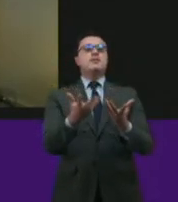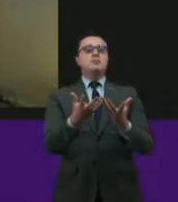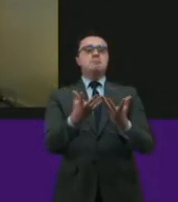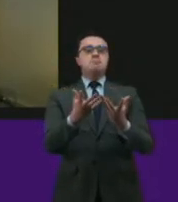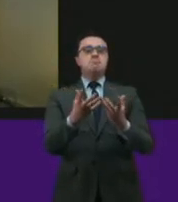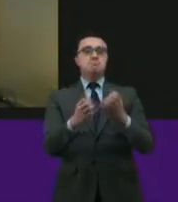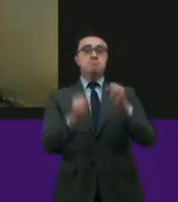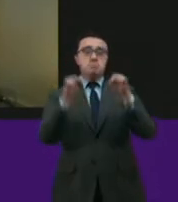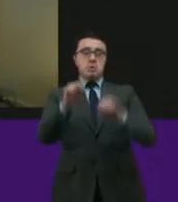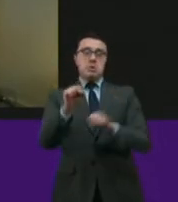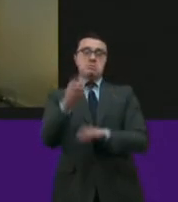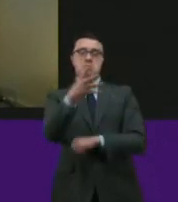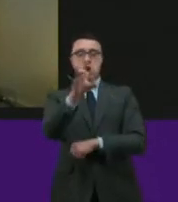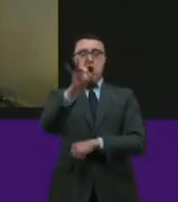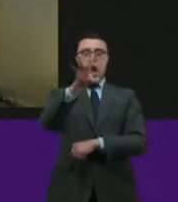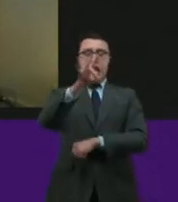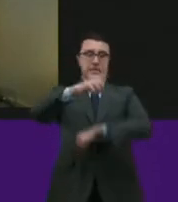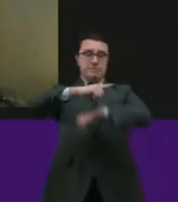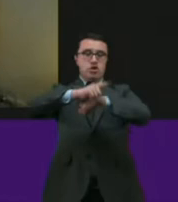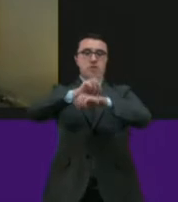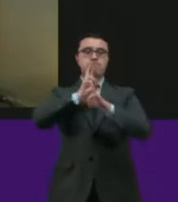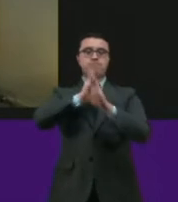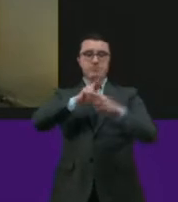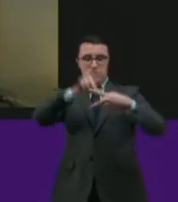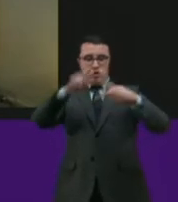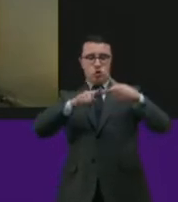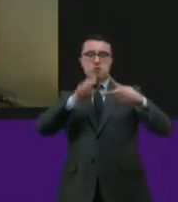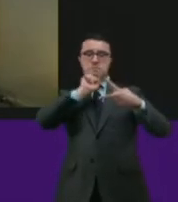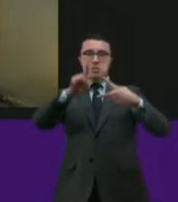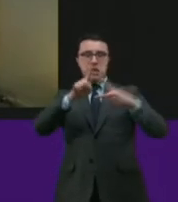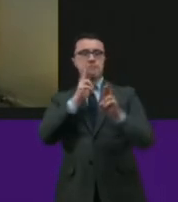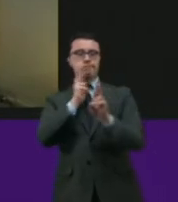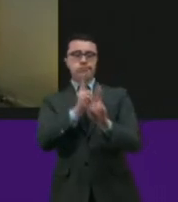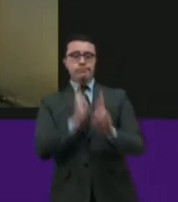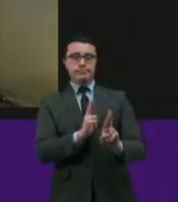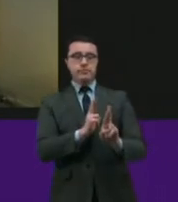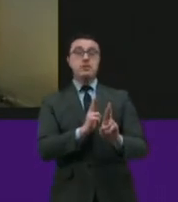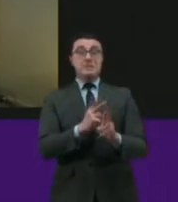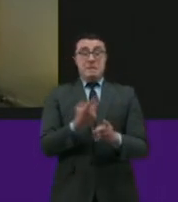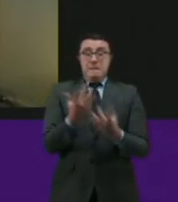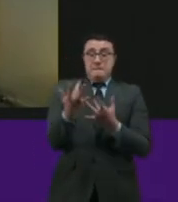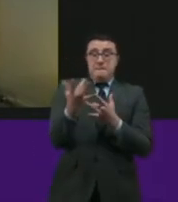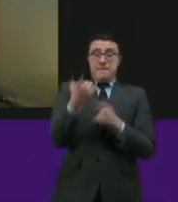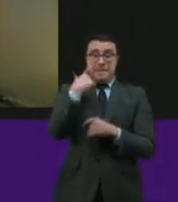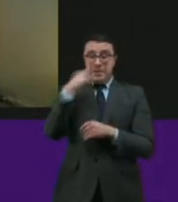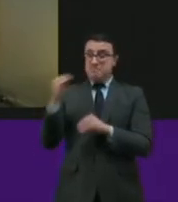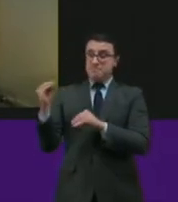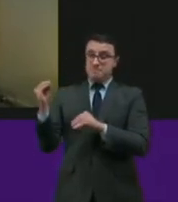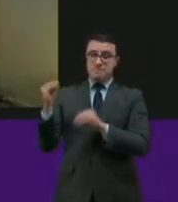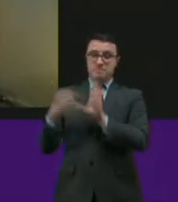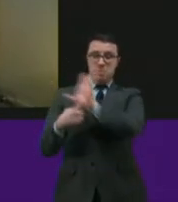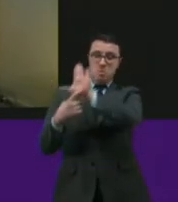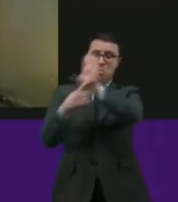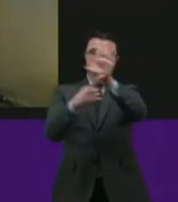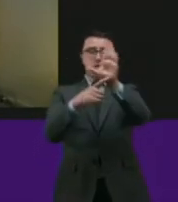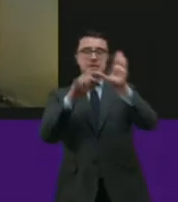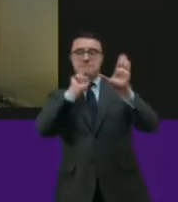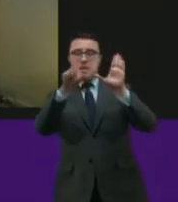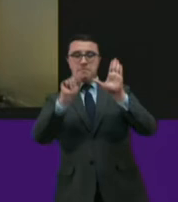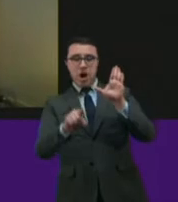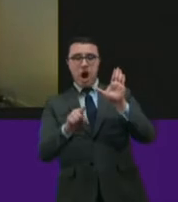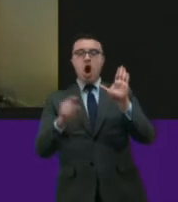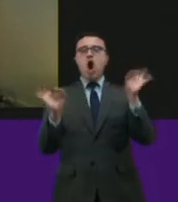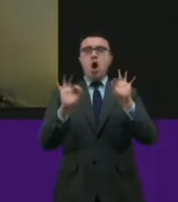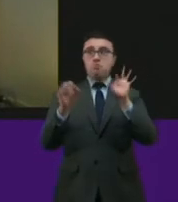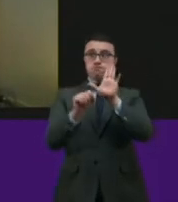tengamos unos 15 minuticos para responder las dos preguntas. Denme un segundo acá si podemos proyectar entonces las preguntas, si no yo las voy